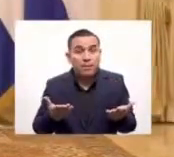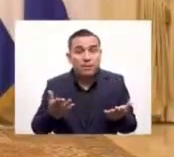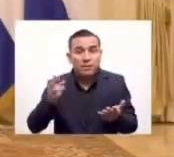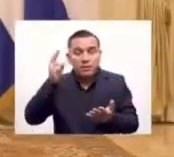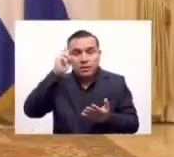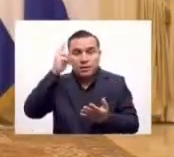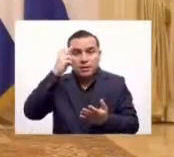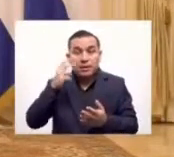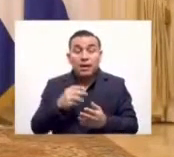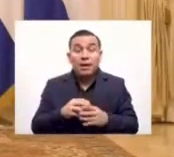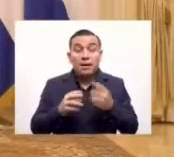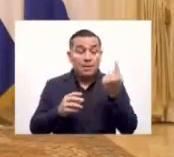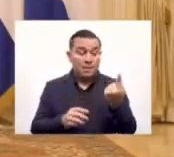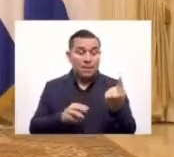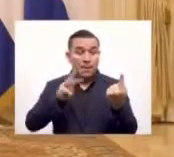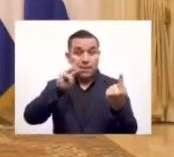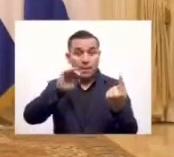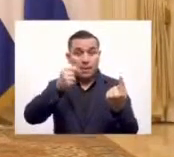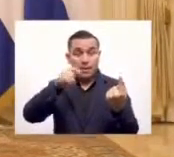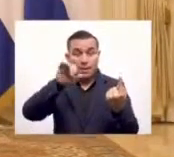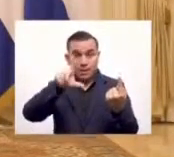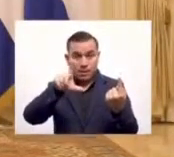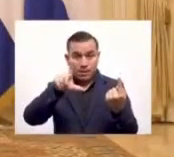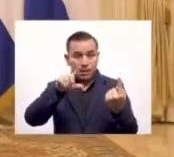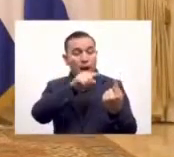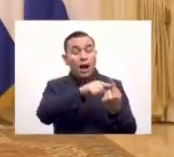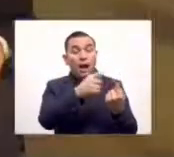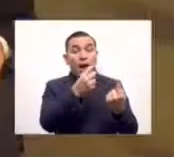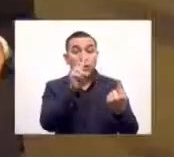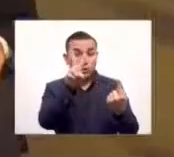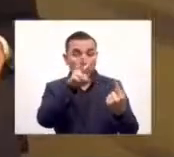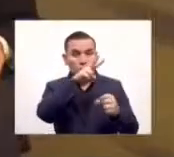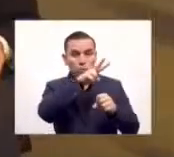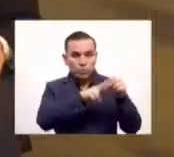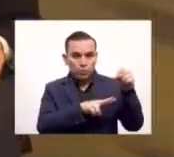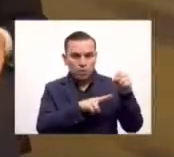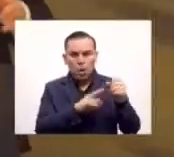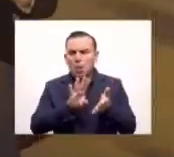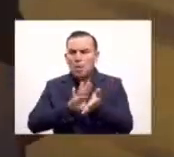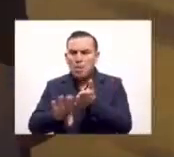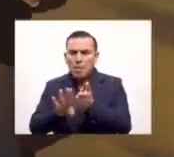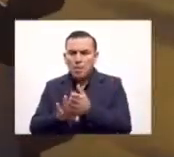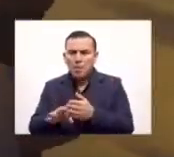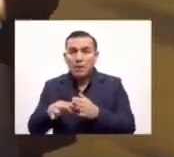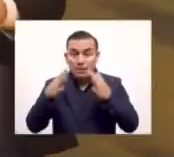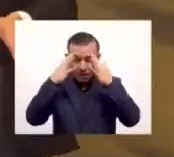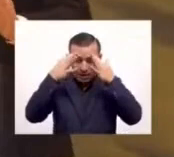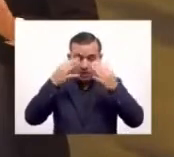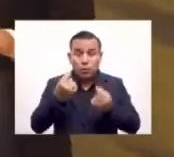¿Y cómo ves la demanda de este talento pues, para Latinoamérica en un futuro?